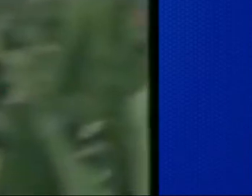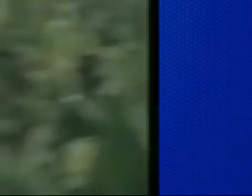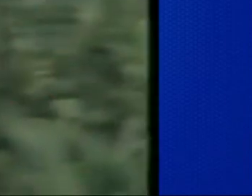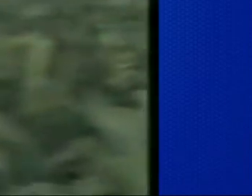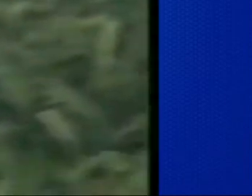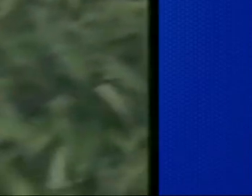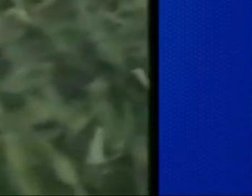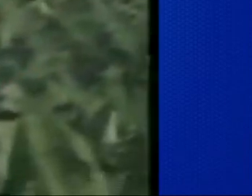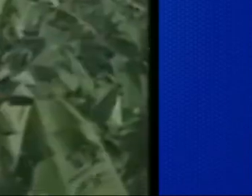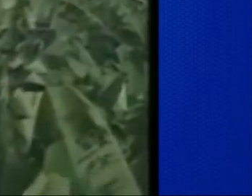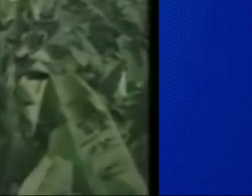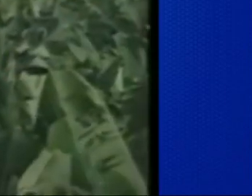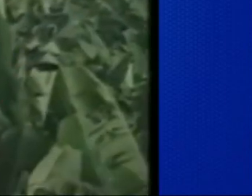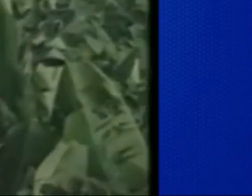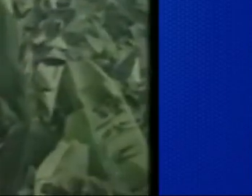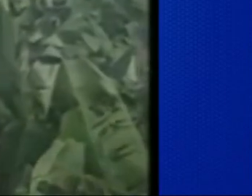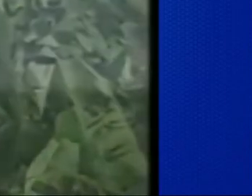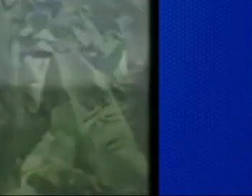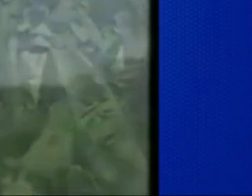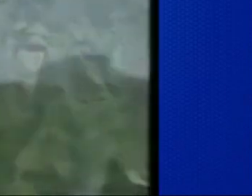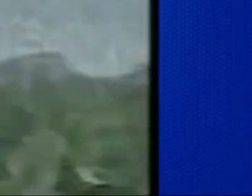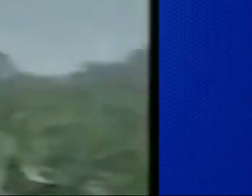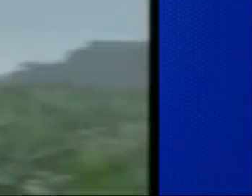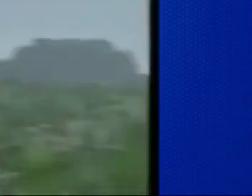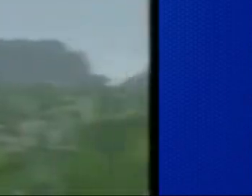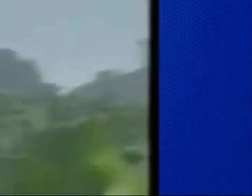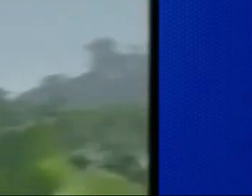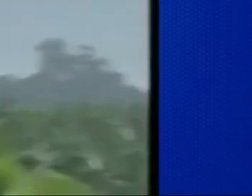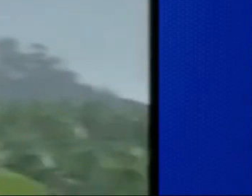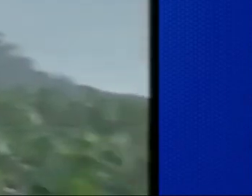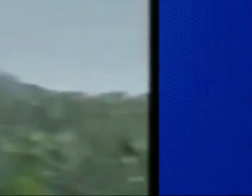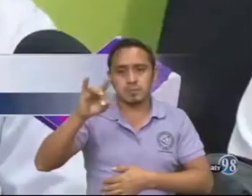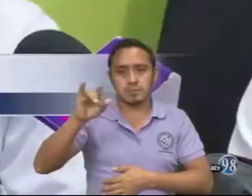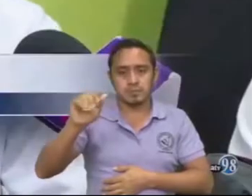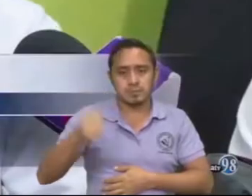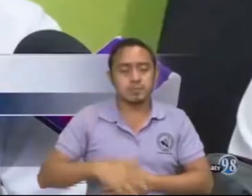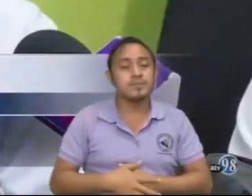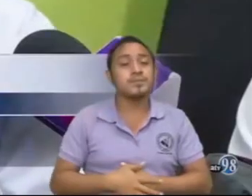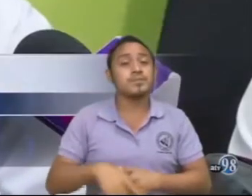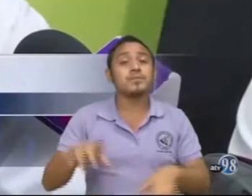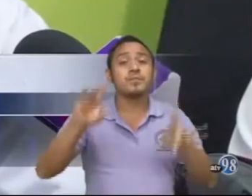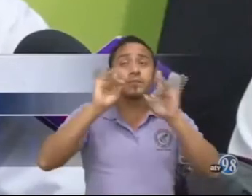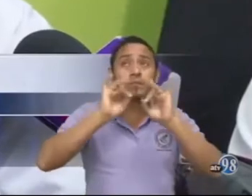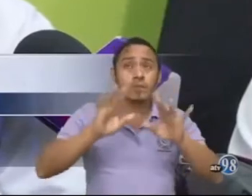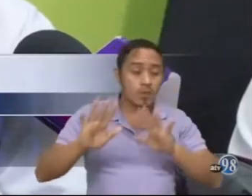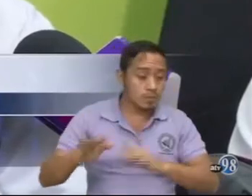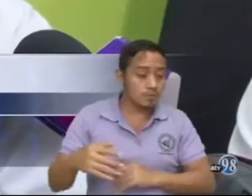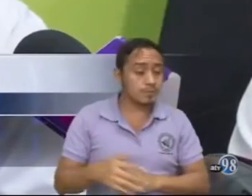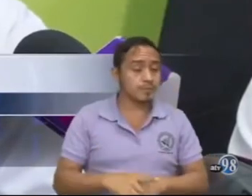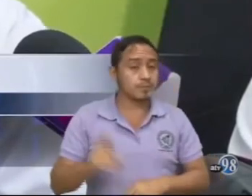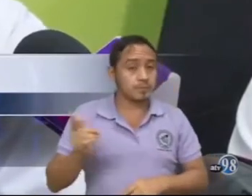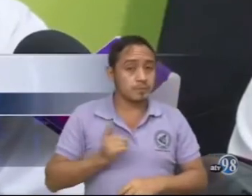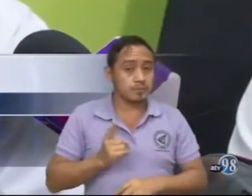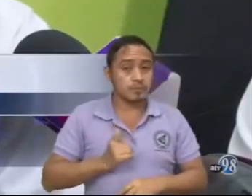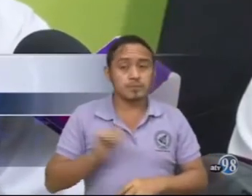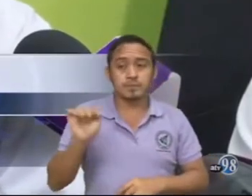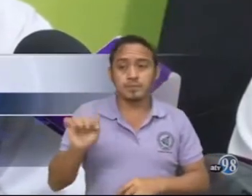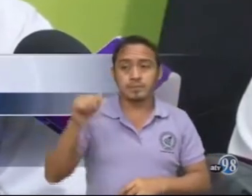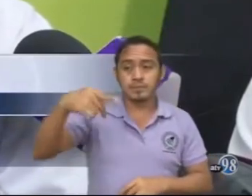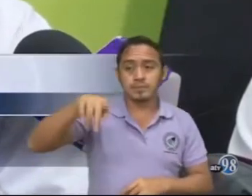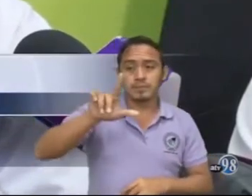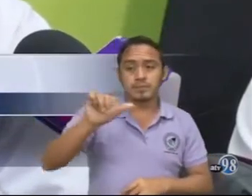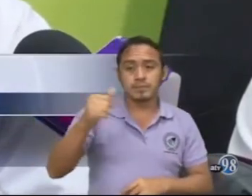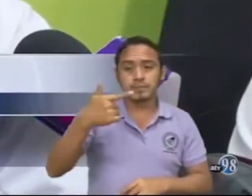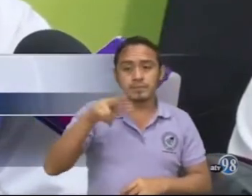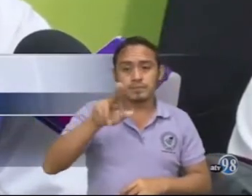amplia recomendación relacionada hacia el cuidado con los plaguicidas. Uno de los cuidados más importantes que tenemos que tener con los